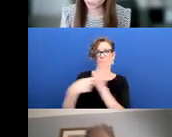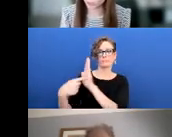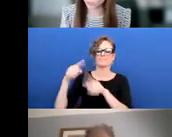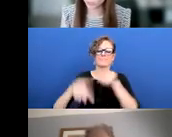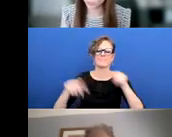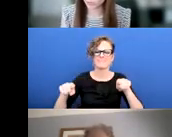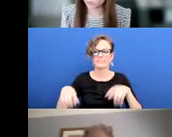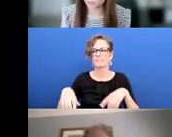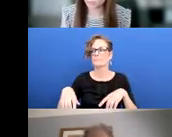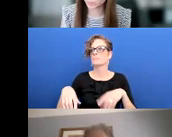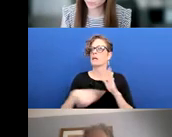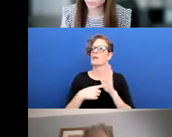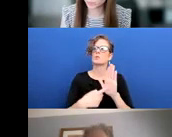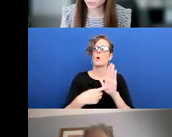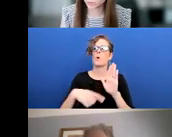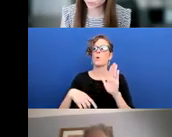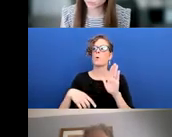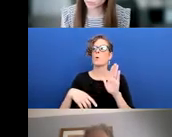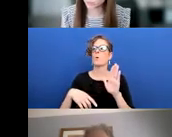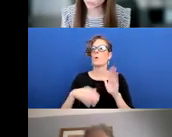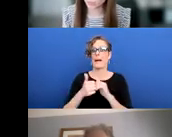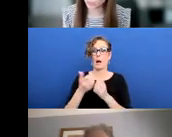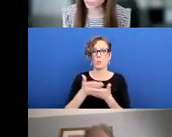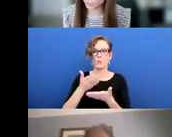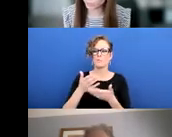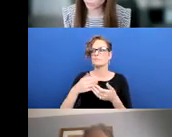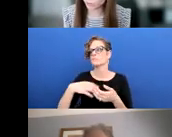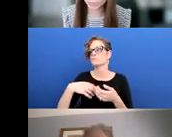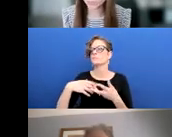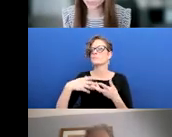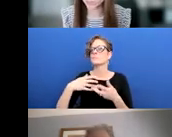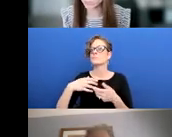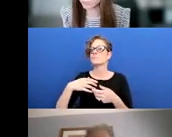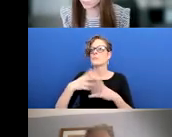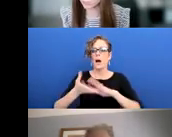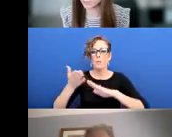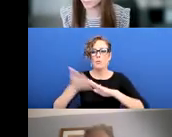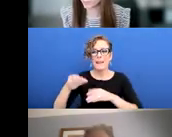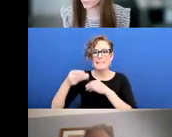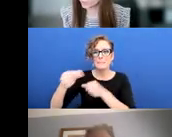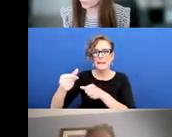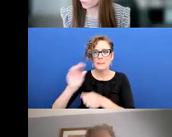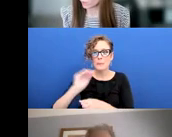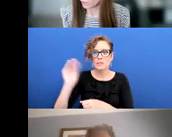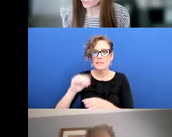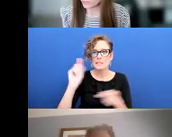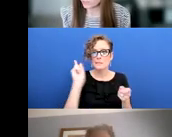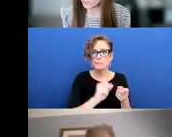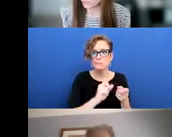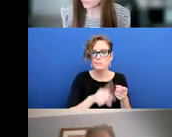mostrar, tienen que comprobar que hayan sufrido algunos problemas debido a COVID.